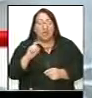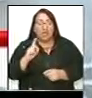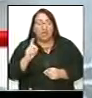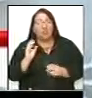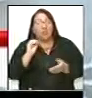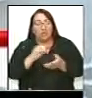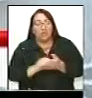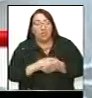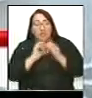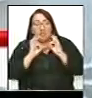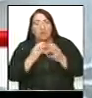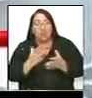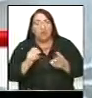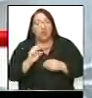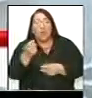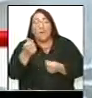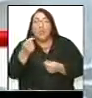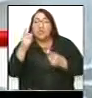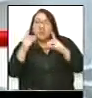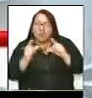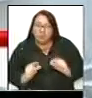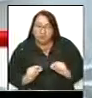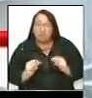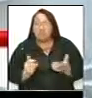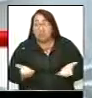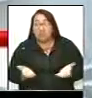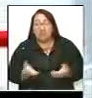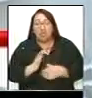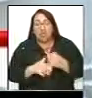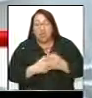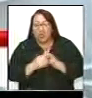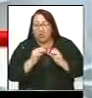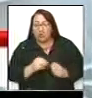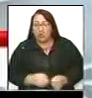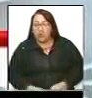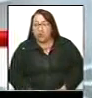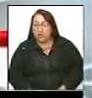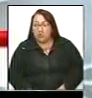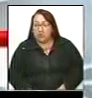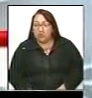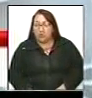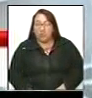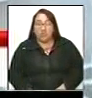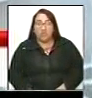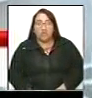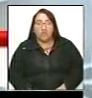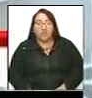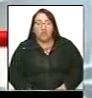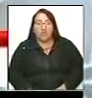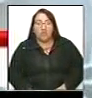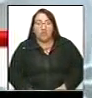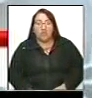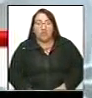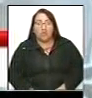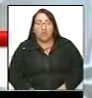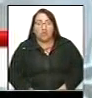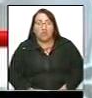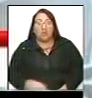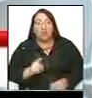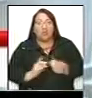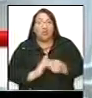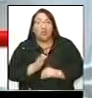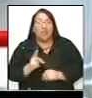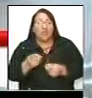poner estos mismos productos a un precio bien social justo para que sirve como una primera semilla para las personas que no tienen acceso a la